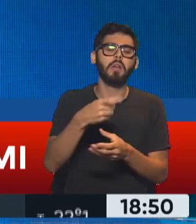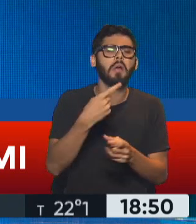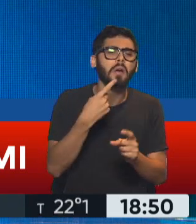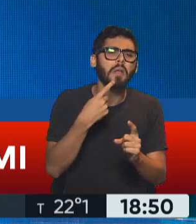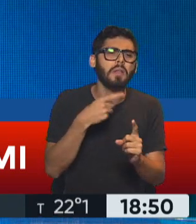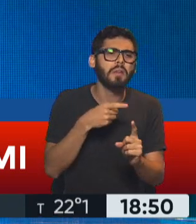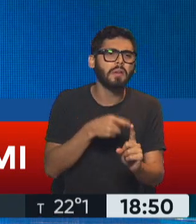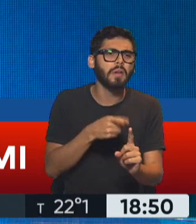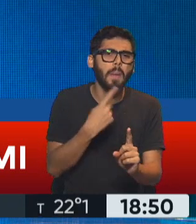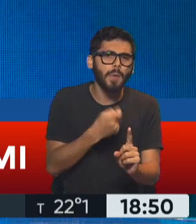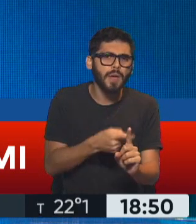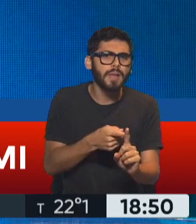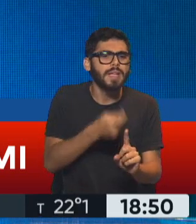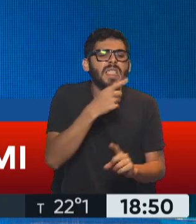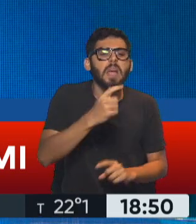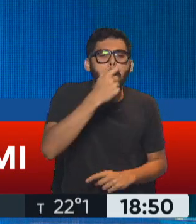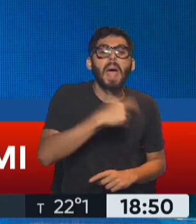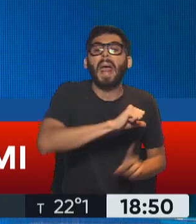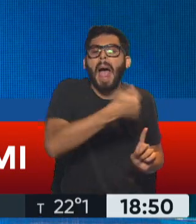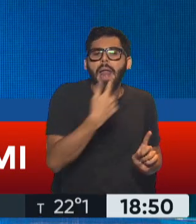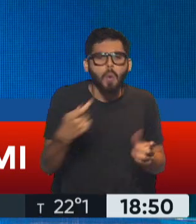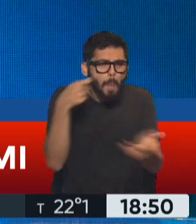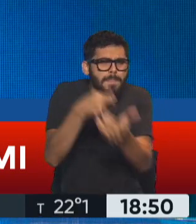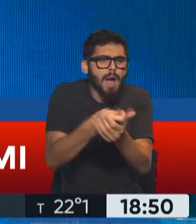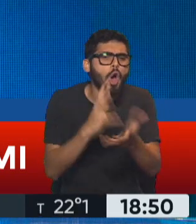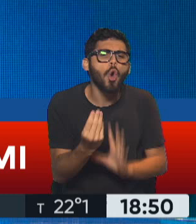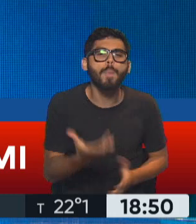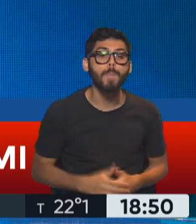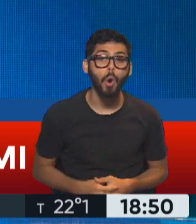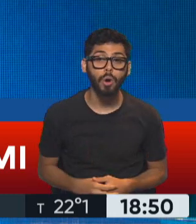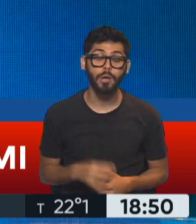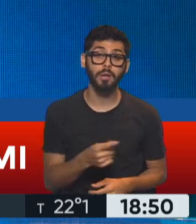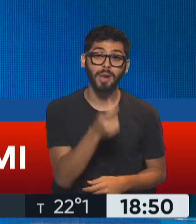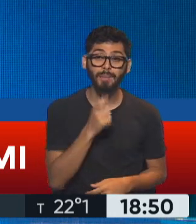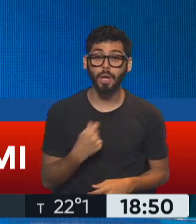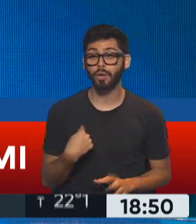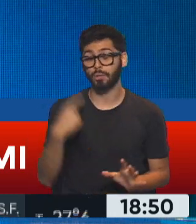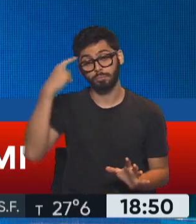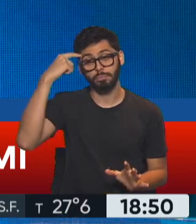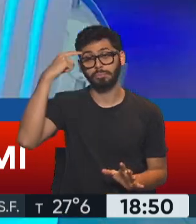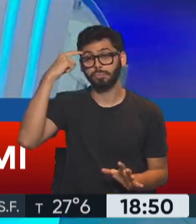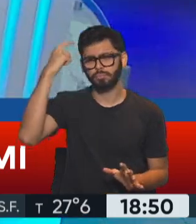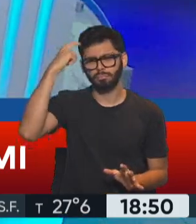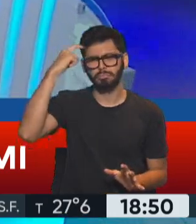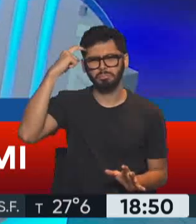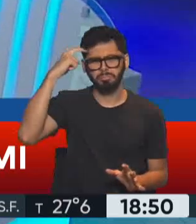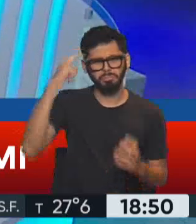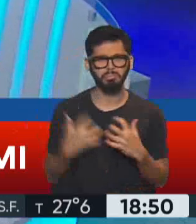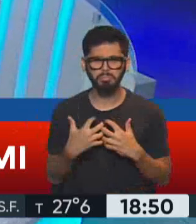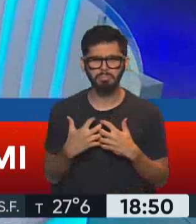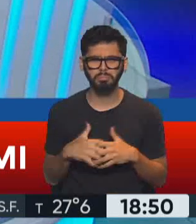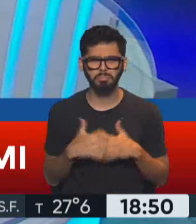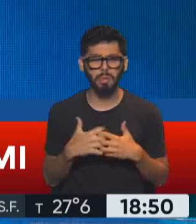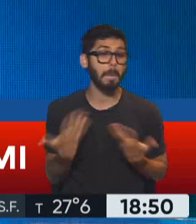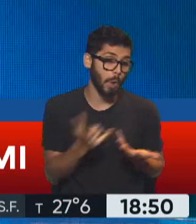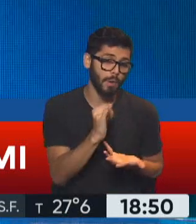bueno, pero si ganaba Macri, ¿cómo iban a pagar 19.000 millones de dólares este año? Y respondió, que a mí me quedó la respuesta girando en la cabeza de ese momento hasta ahora, por eso la